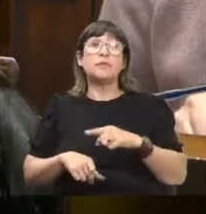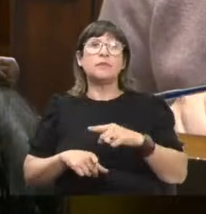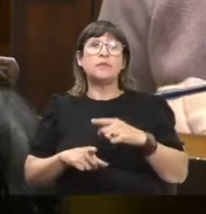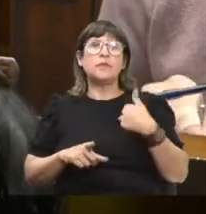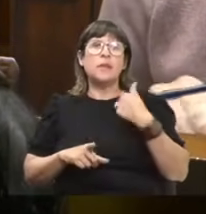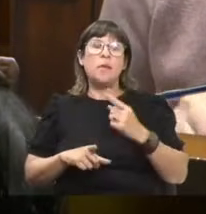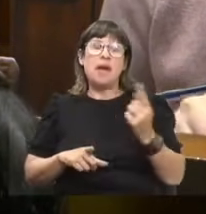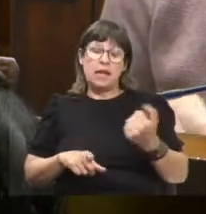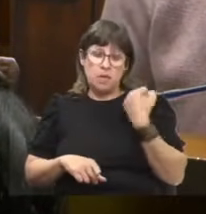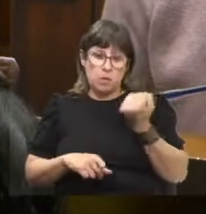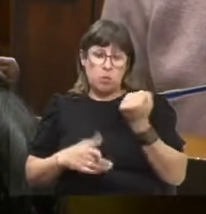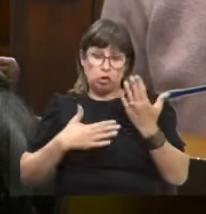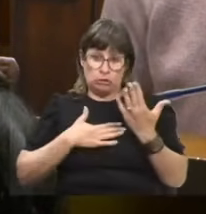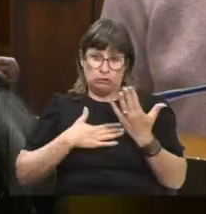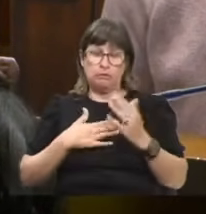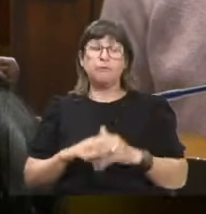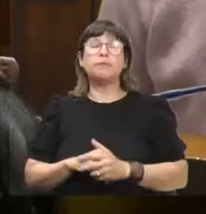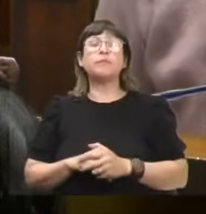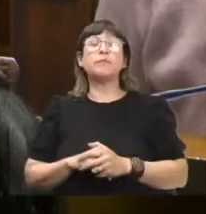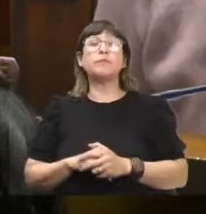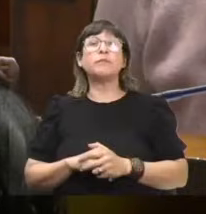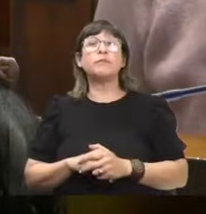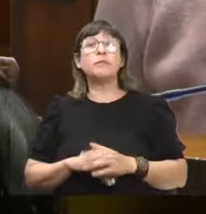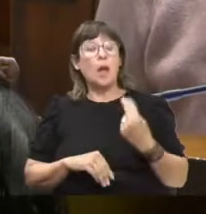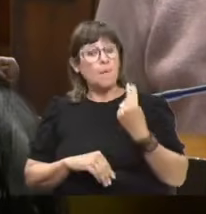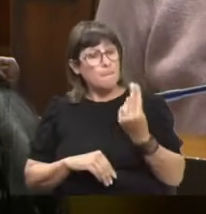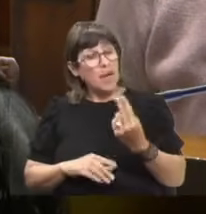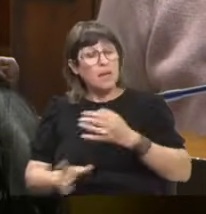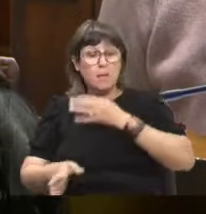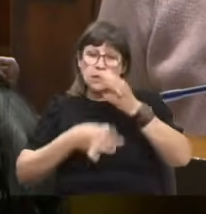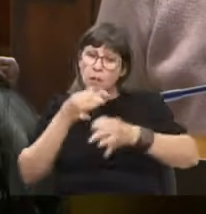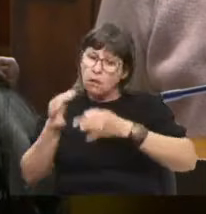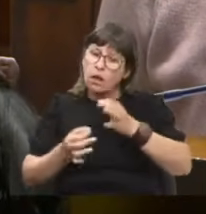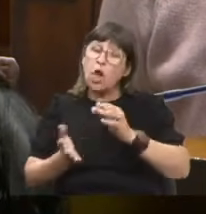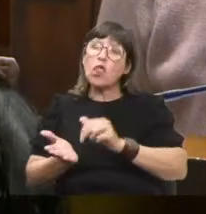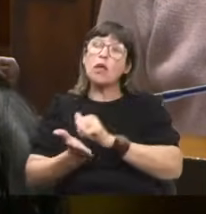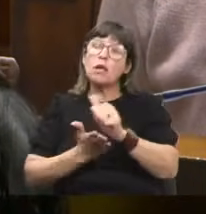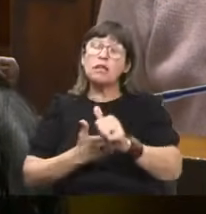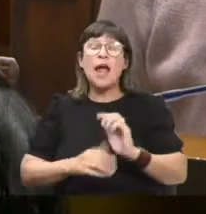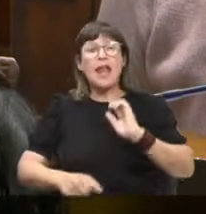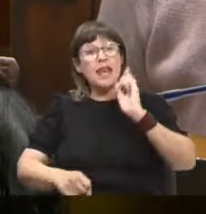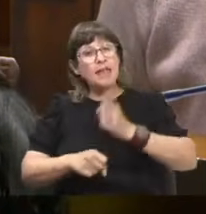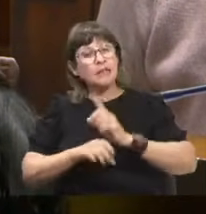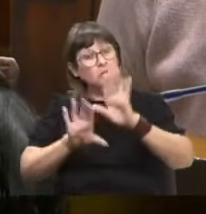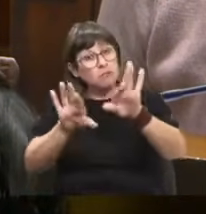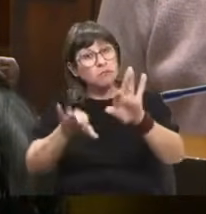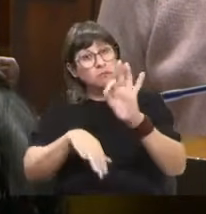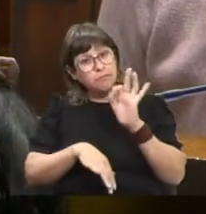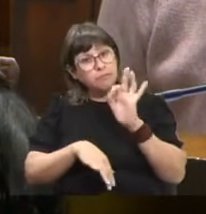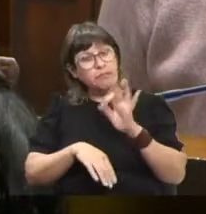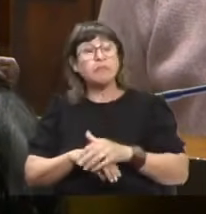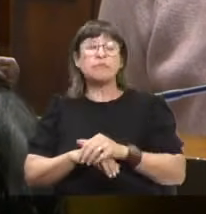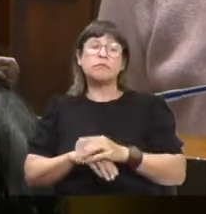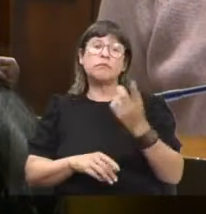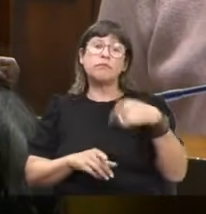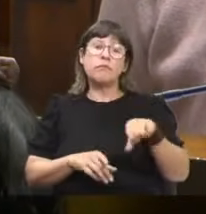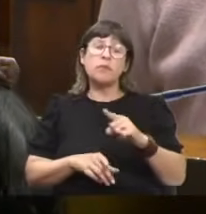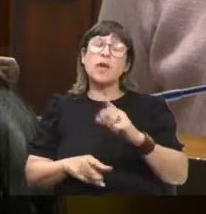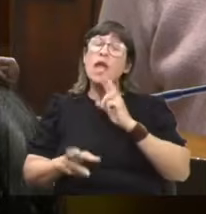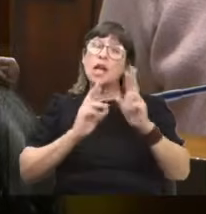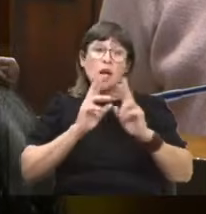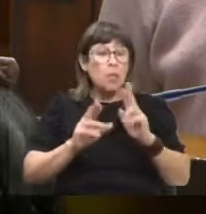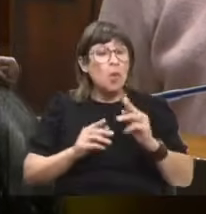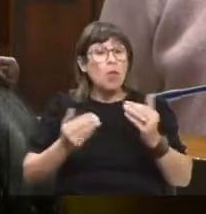enorme importancia. Permite explicar con detalle las decisiones adoptadas, responder